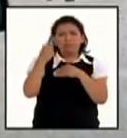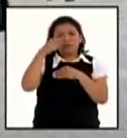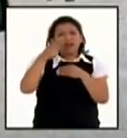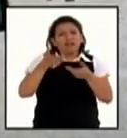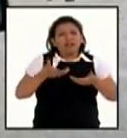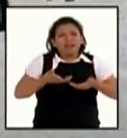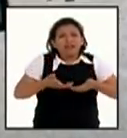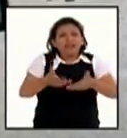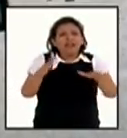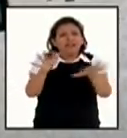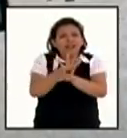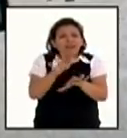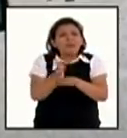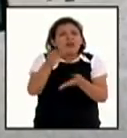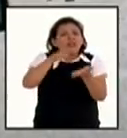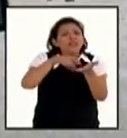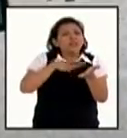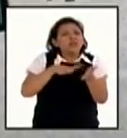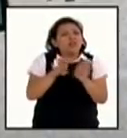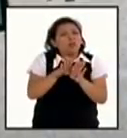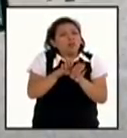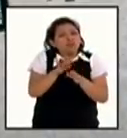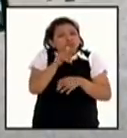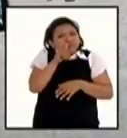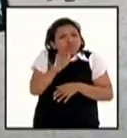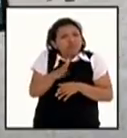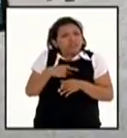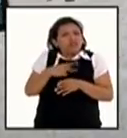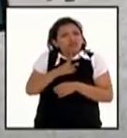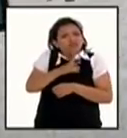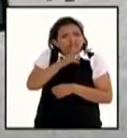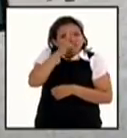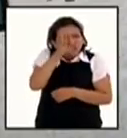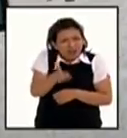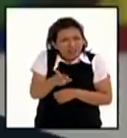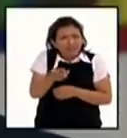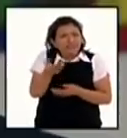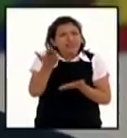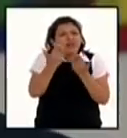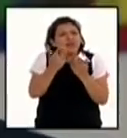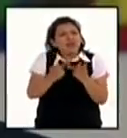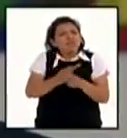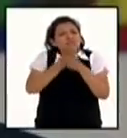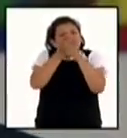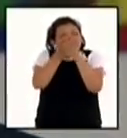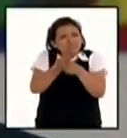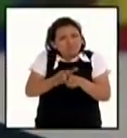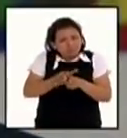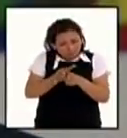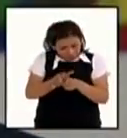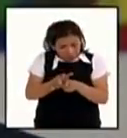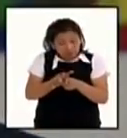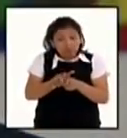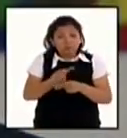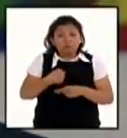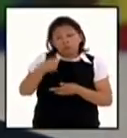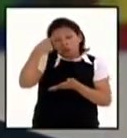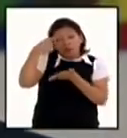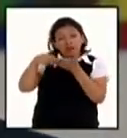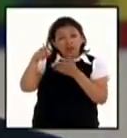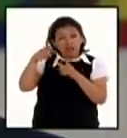violencia. La violencia que se expresa como amargo fruto de la intolerancia. Creo que el ánimo del CONAPRED, como